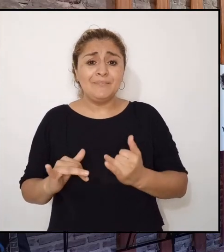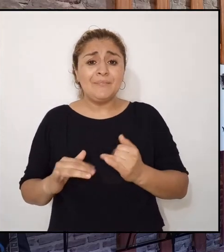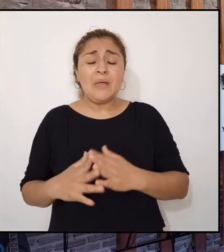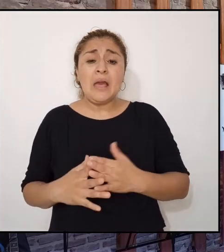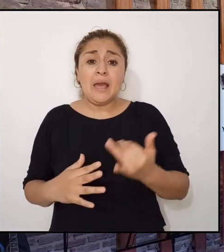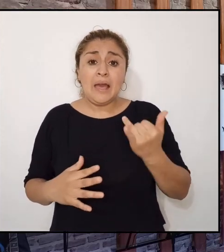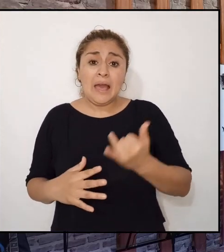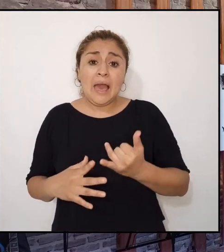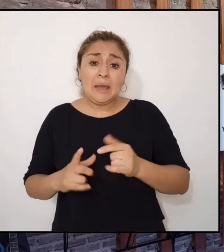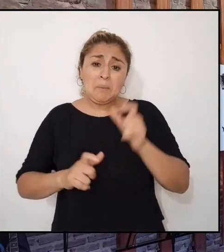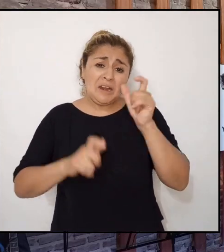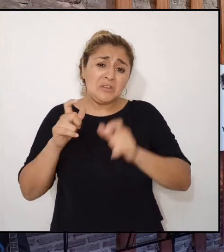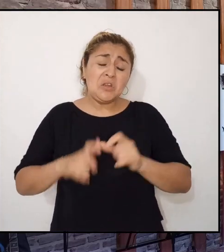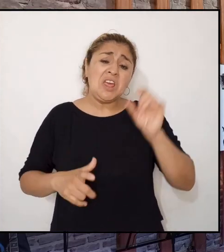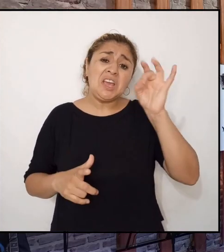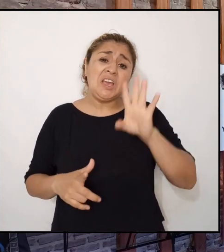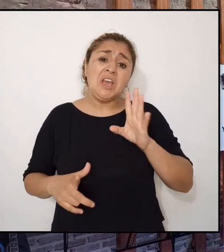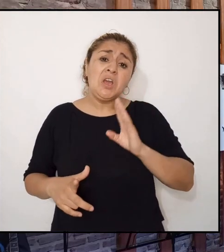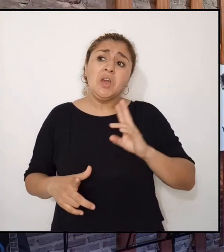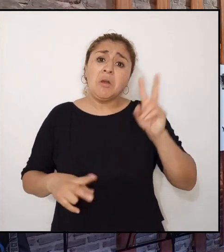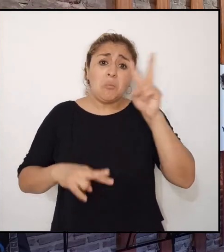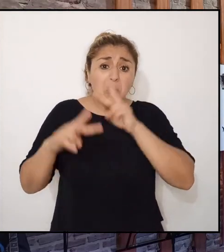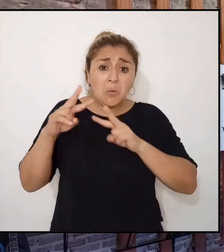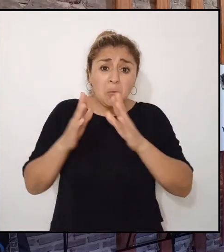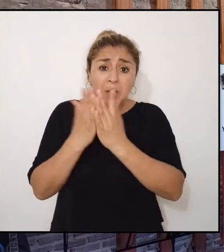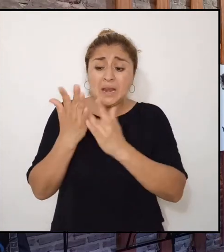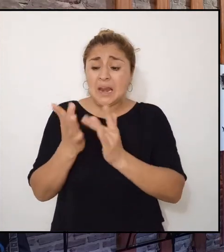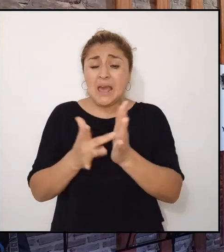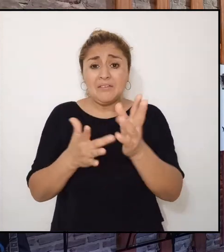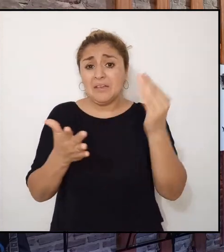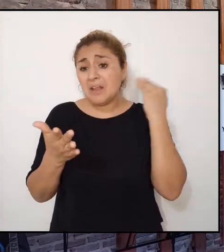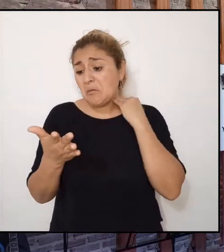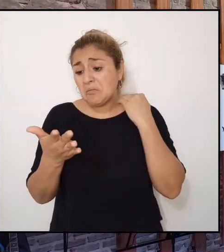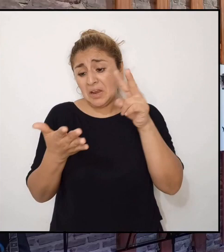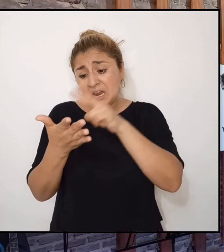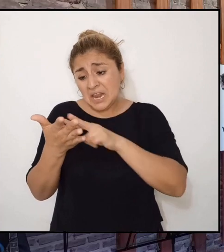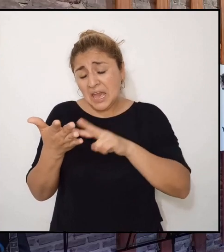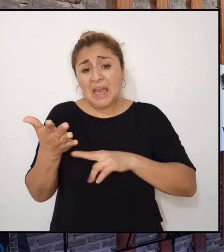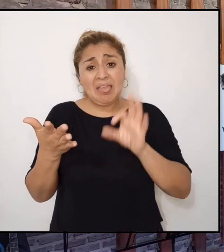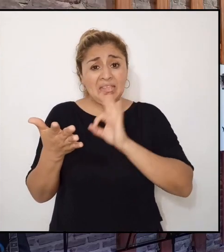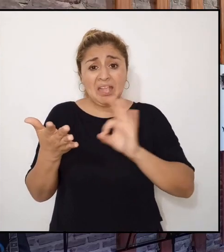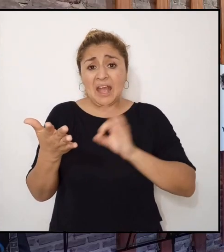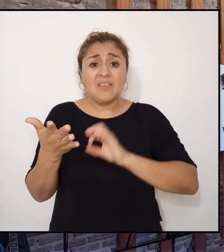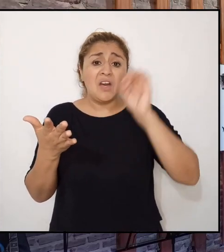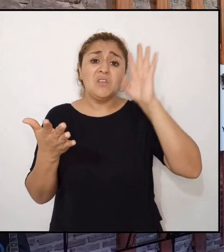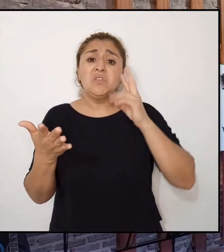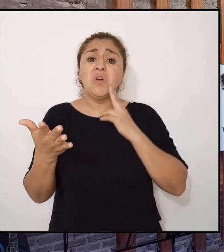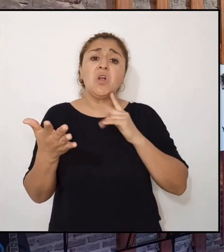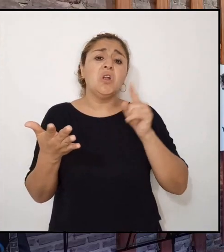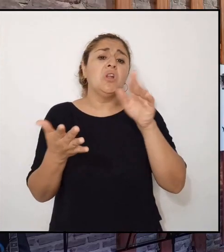Creo que está, funciona mal. Hay que resetearlas porque me dice todas cosas malas.